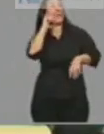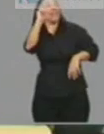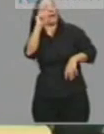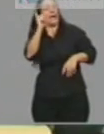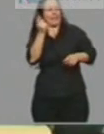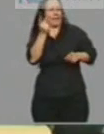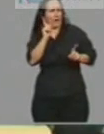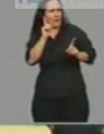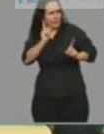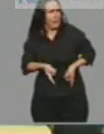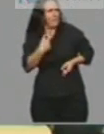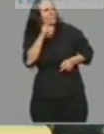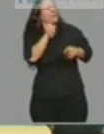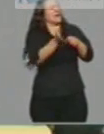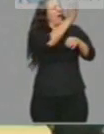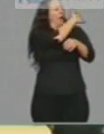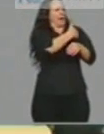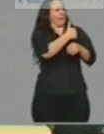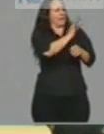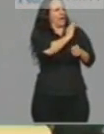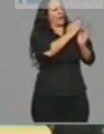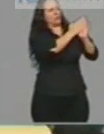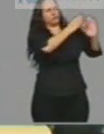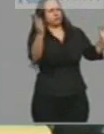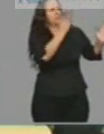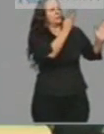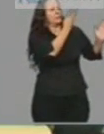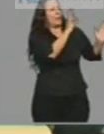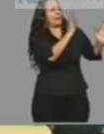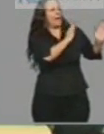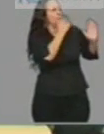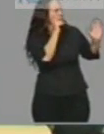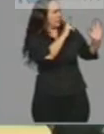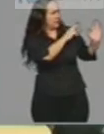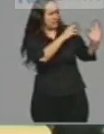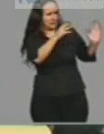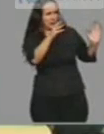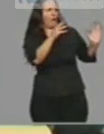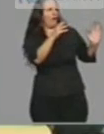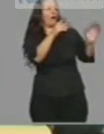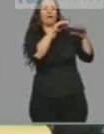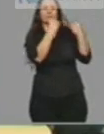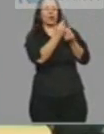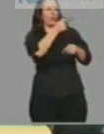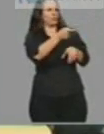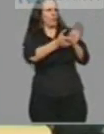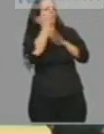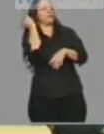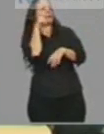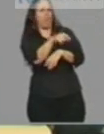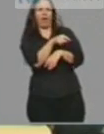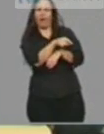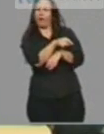observado lo que había pasado en Argentina durante las últimas 30 o 40 décadas y la conclusión se daba por sí misma. No se